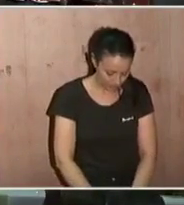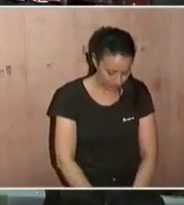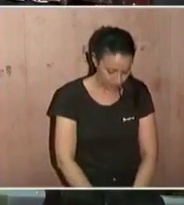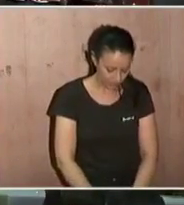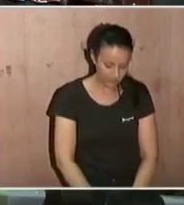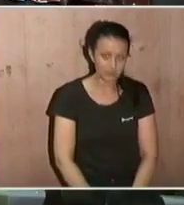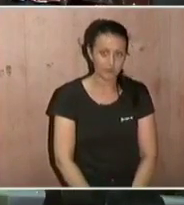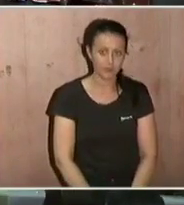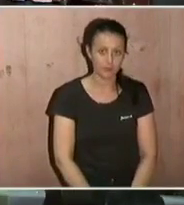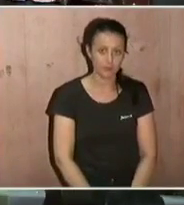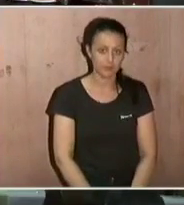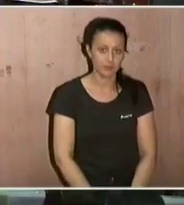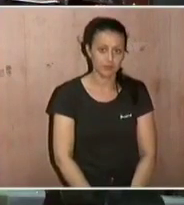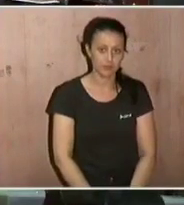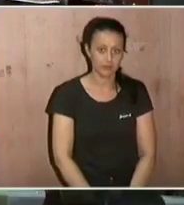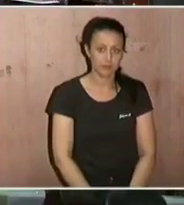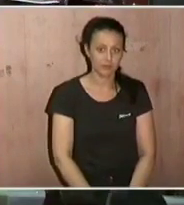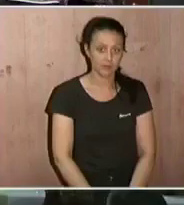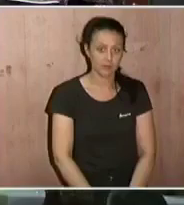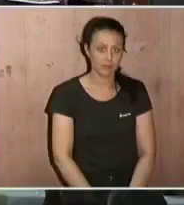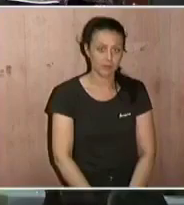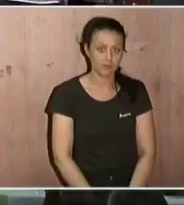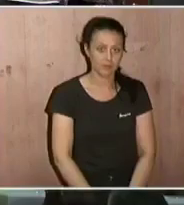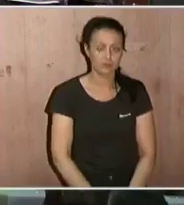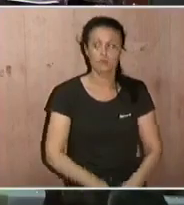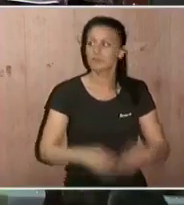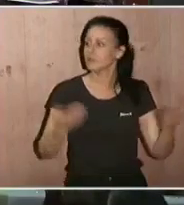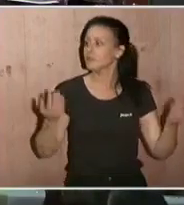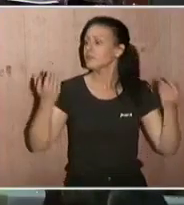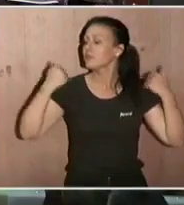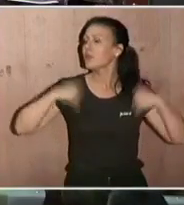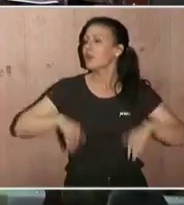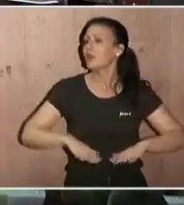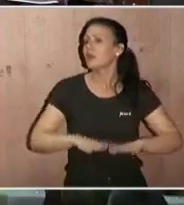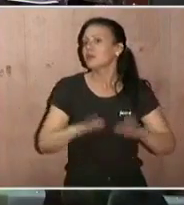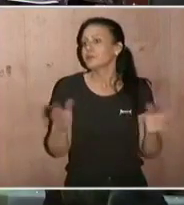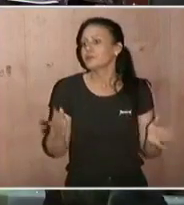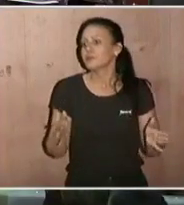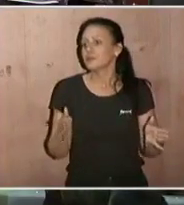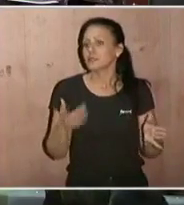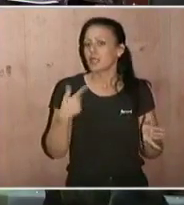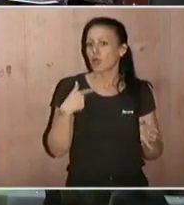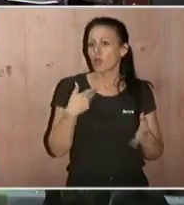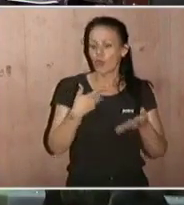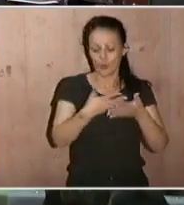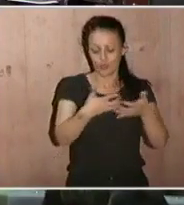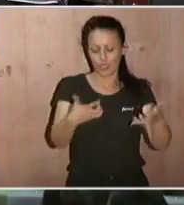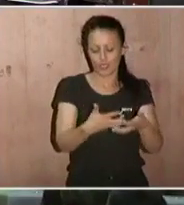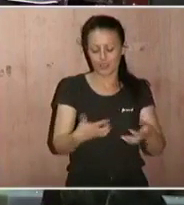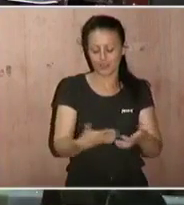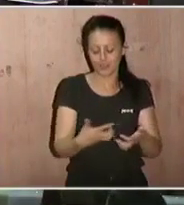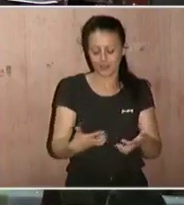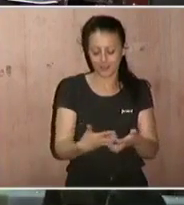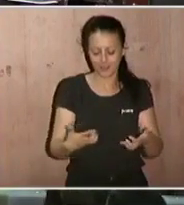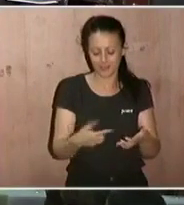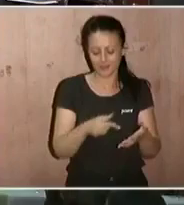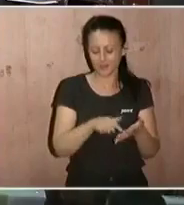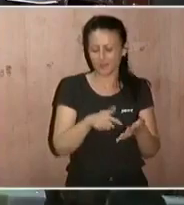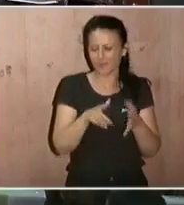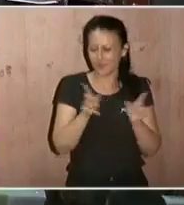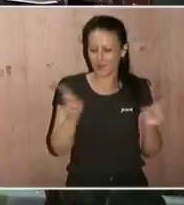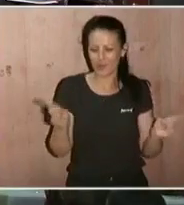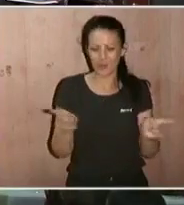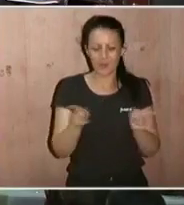He reservado ya en las postrimerías de estas apretadas líneas unas breves pero